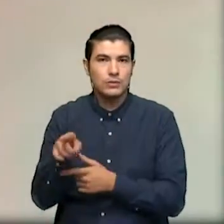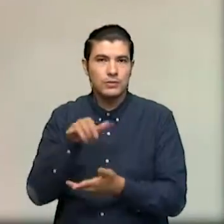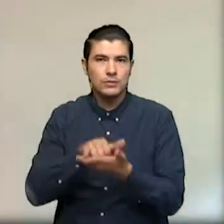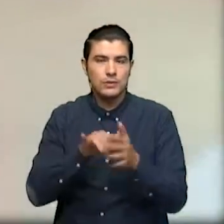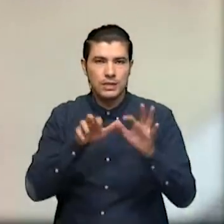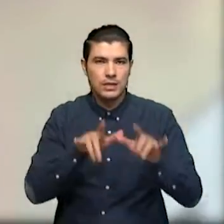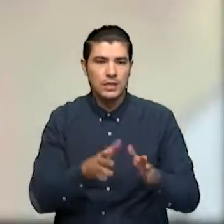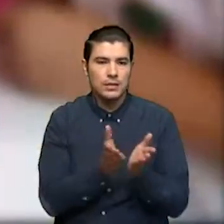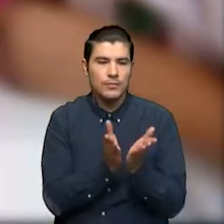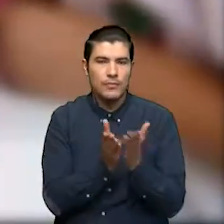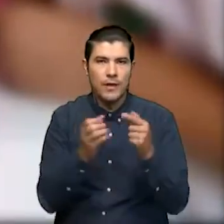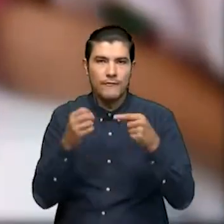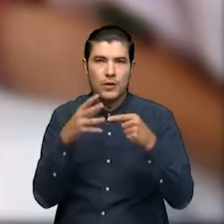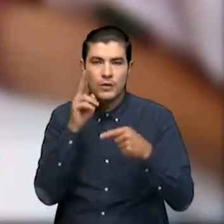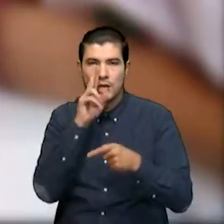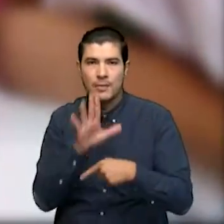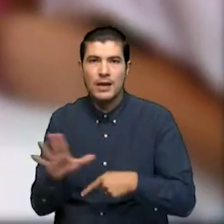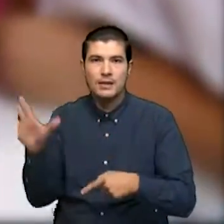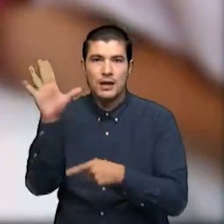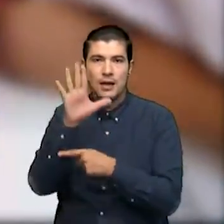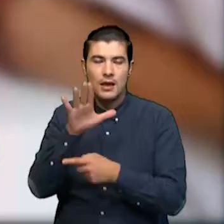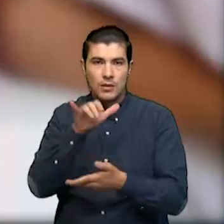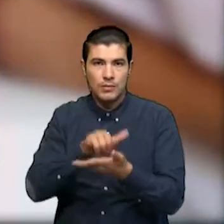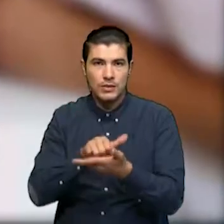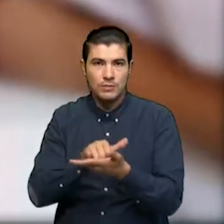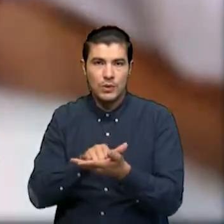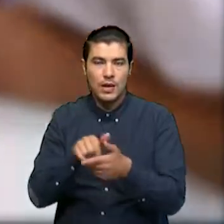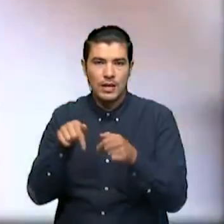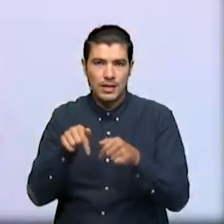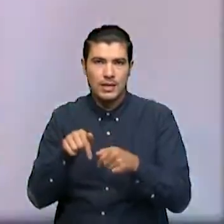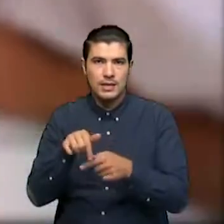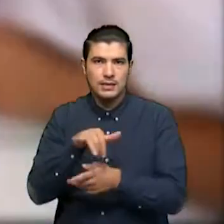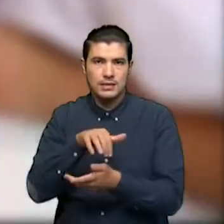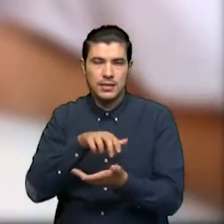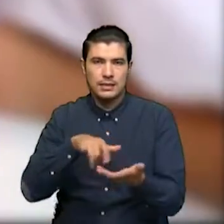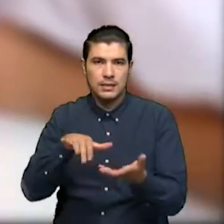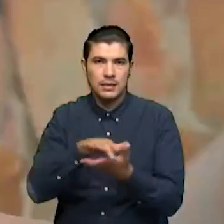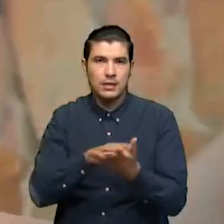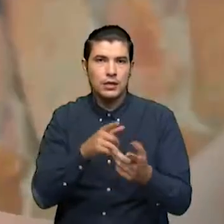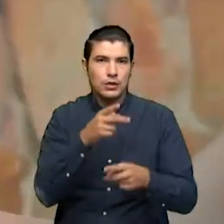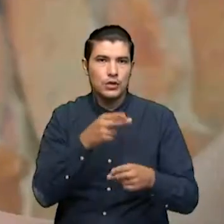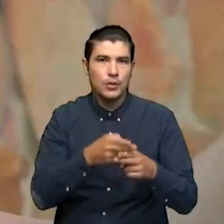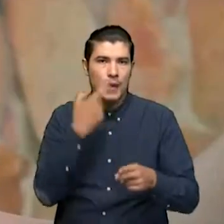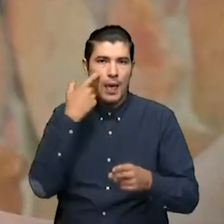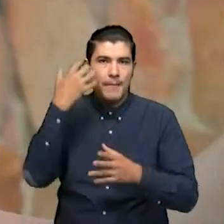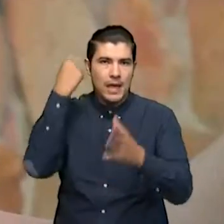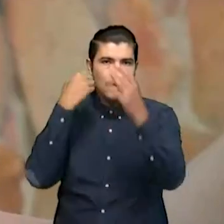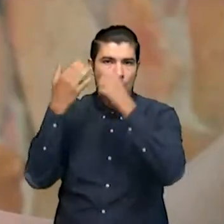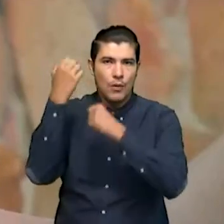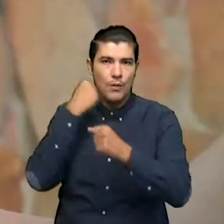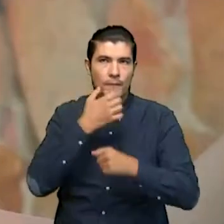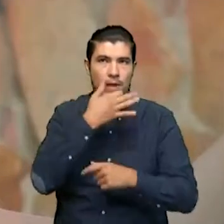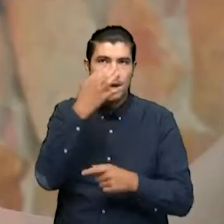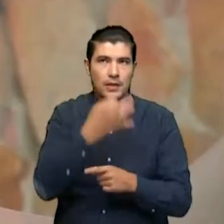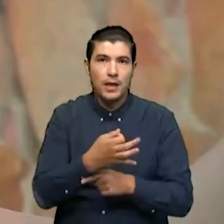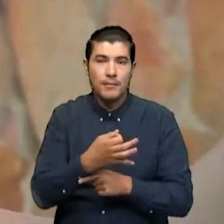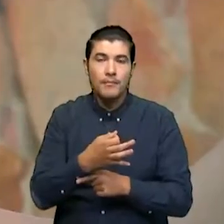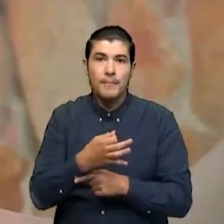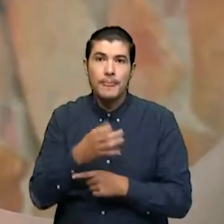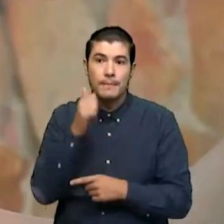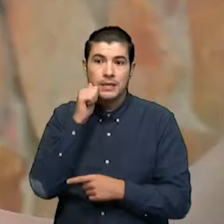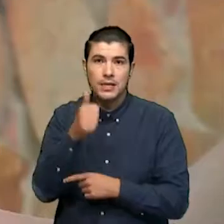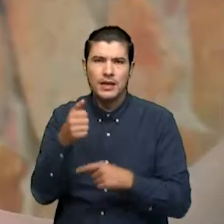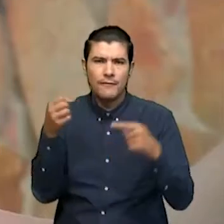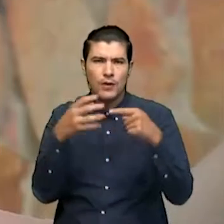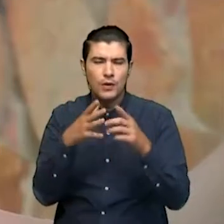departamental del programa de alimentación escolar pae en santander mitos y verdades convocamos a un gran foro que se llevará a cabo mañana